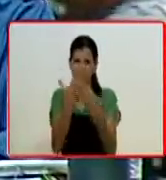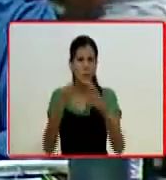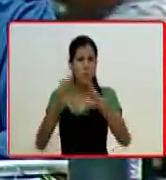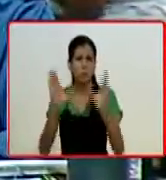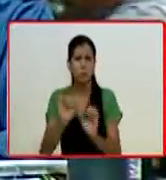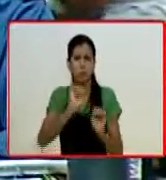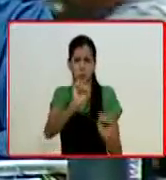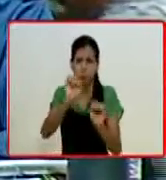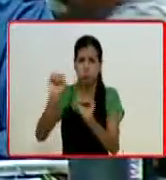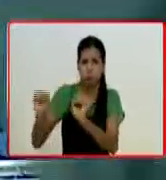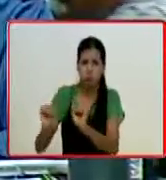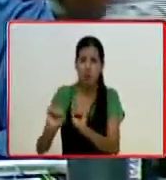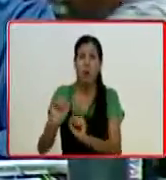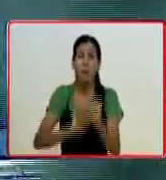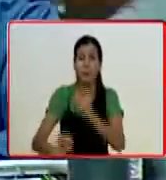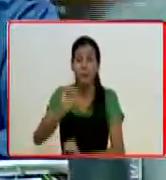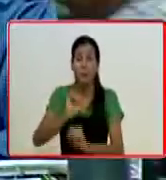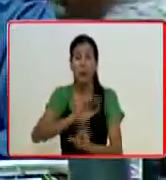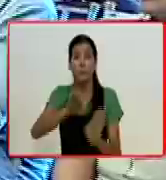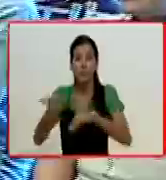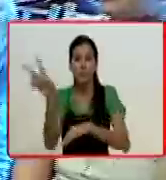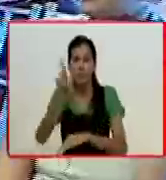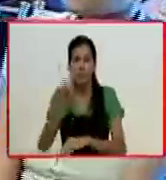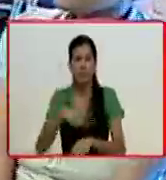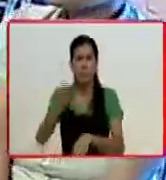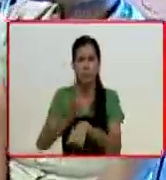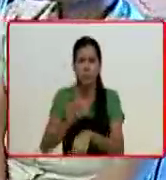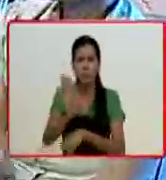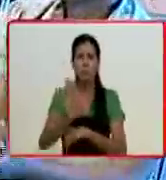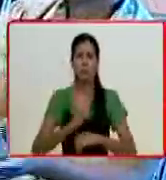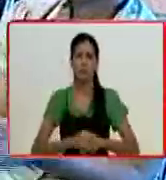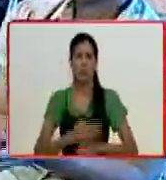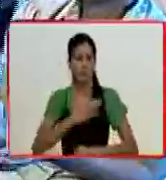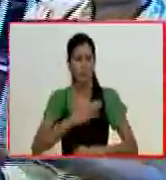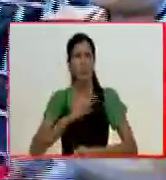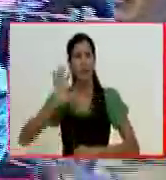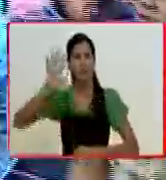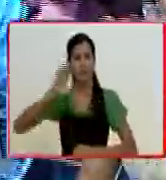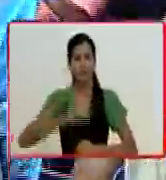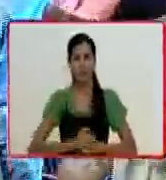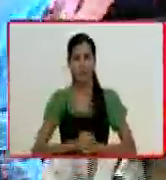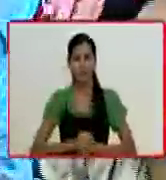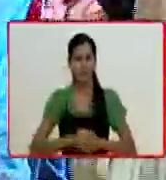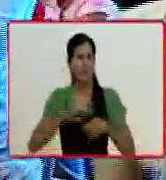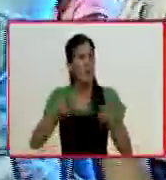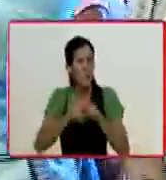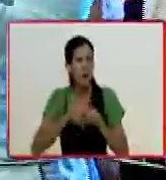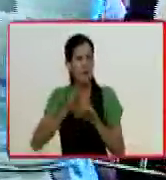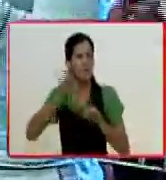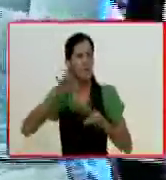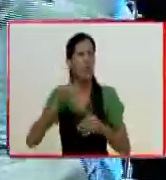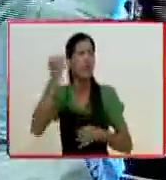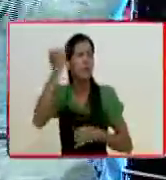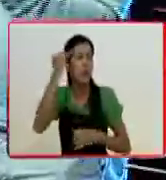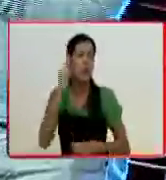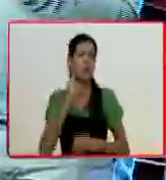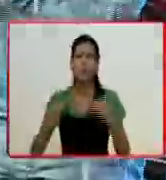para defender a Venezuela, para defender nuestra patria, en el espíritu de Bolívar.